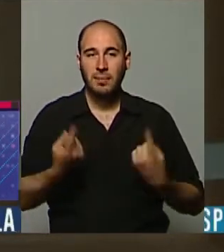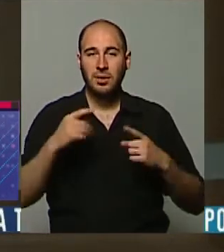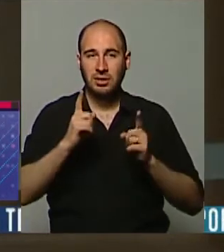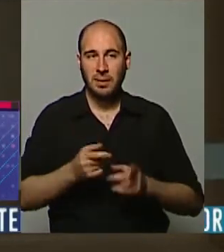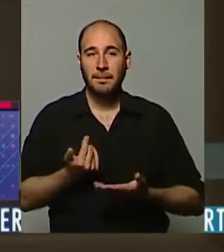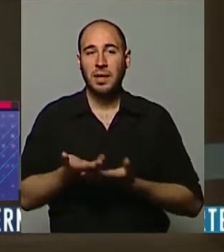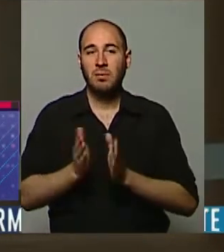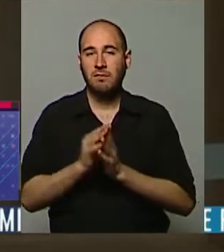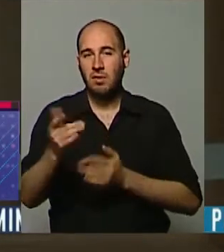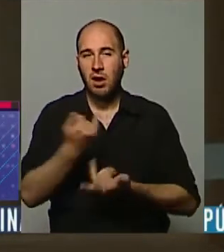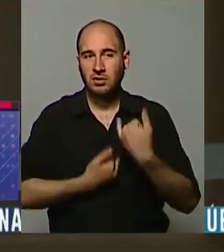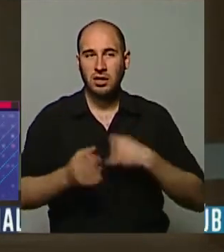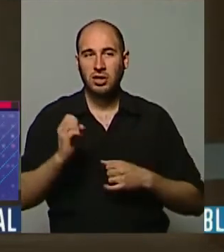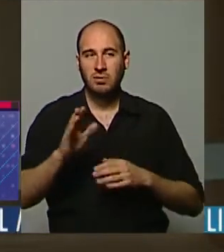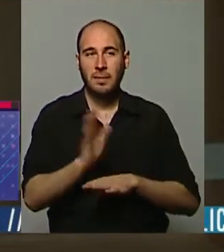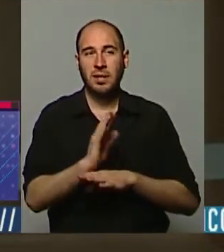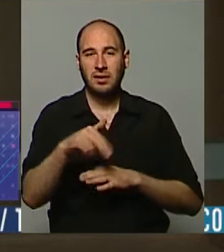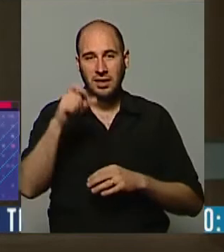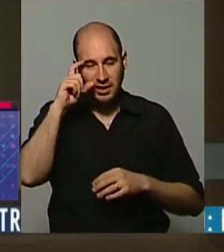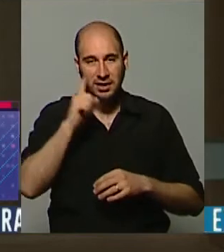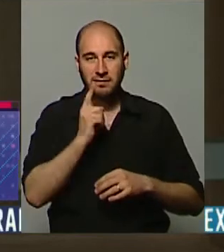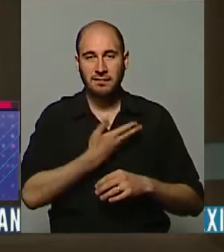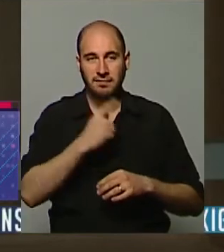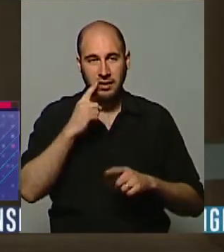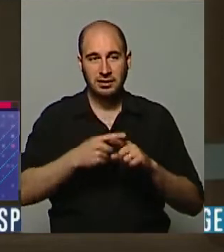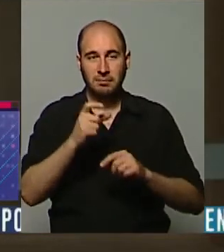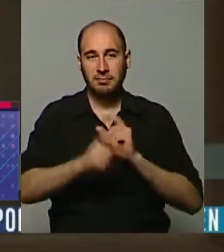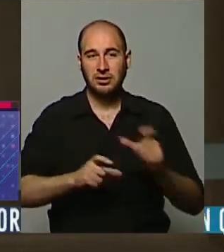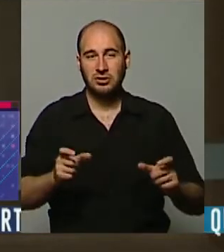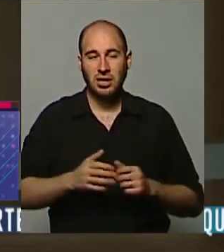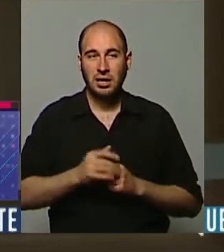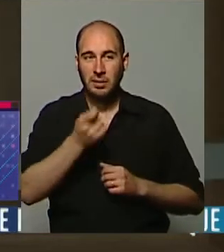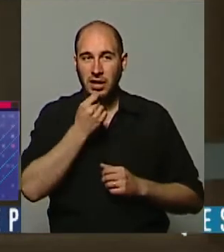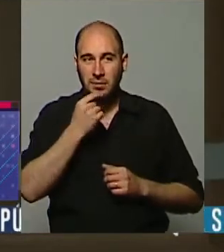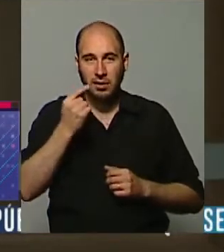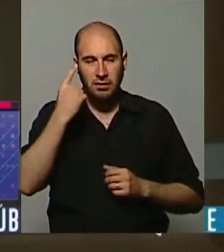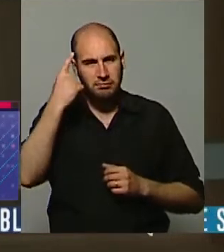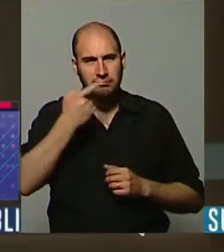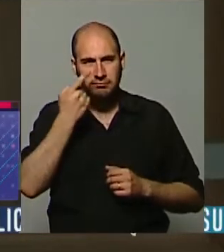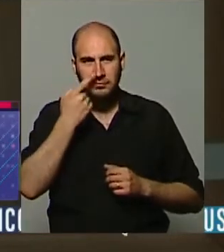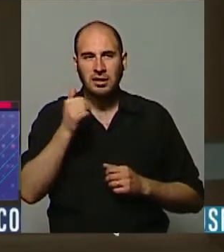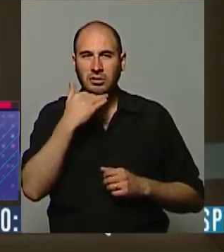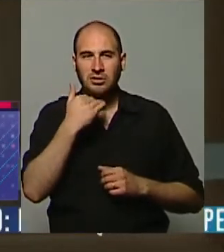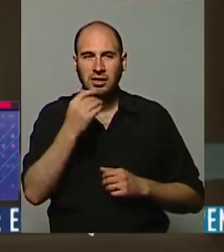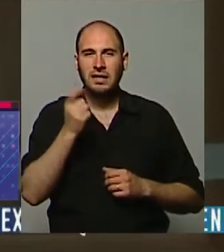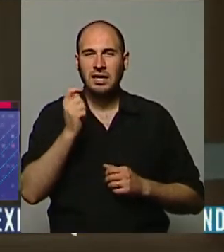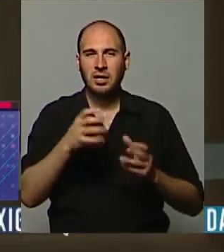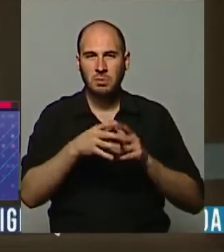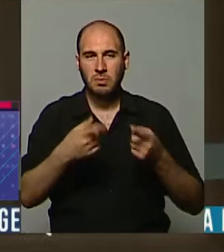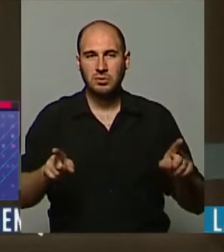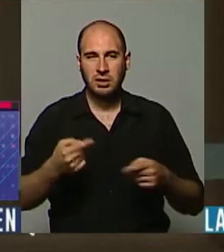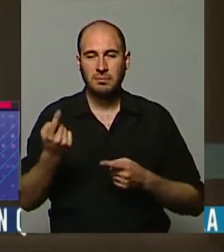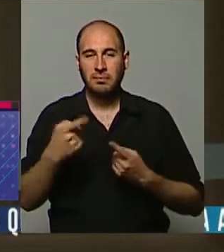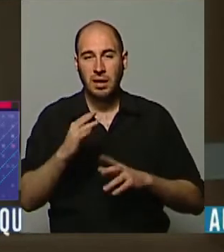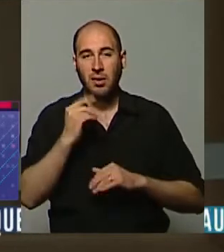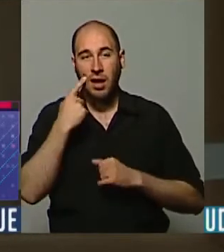te voy a pedir que nos recuerdes el nombre de la peli de Netflix para aquellos que por ahí se les enciende la curiosidad, no tienen idea de quién se trata, pero dicen,